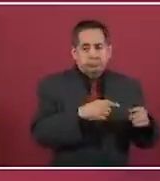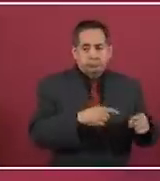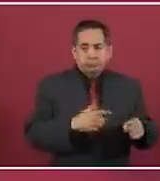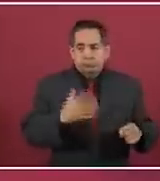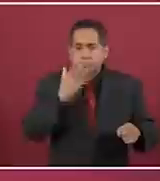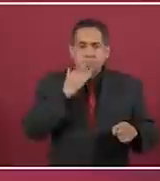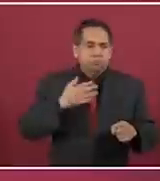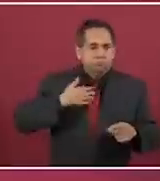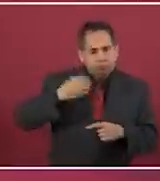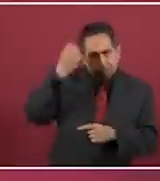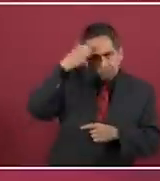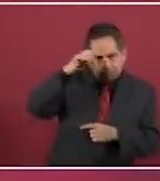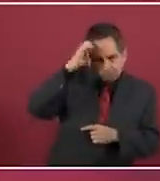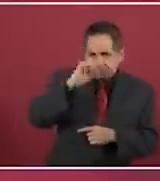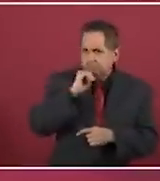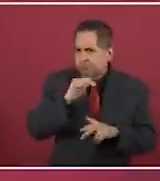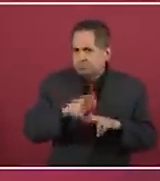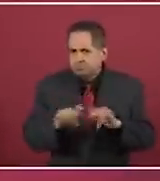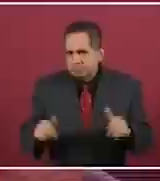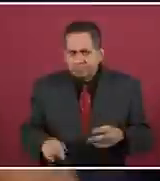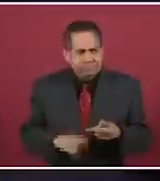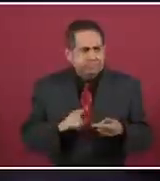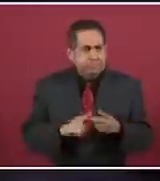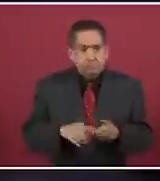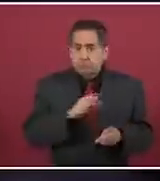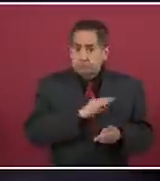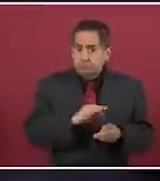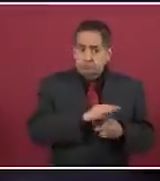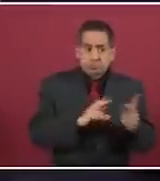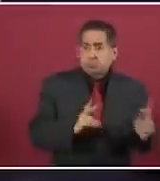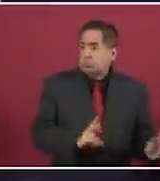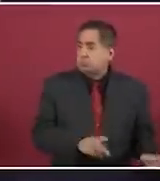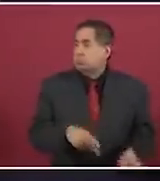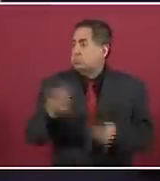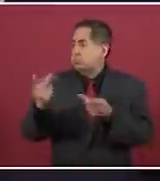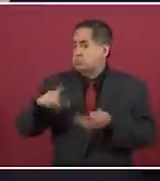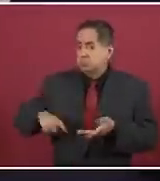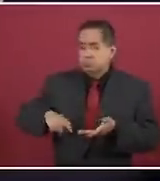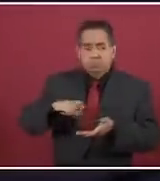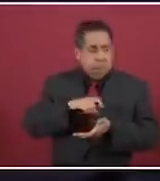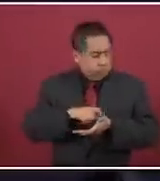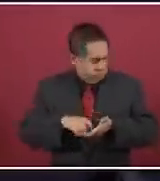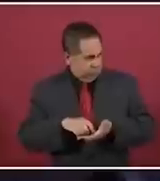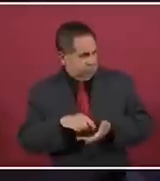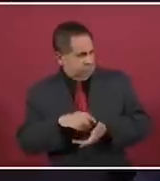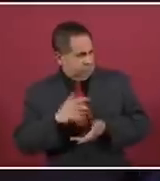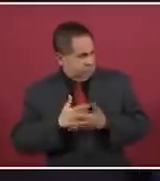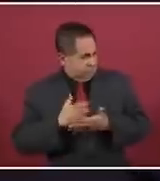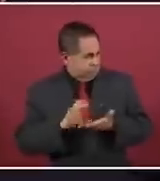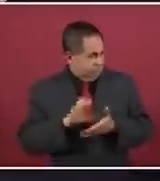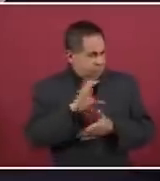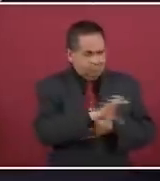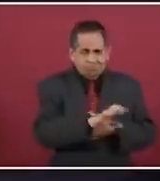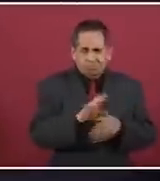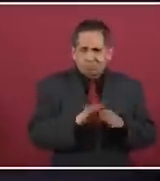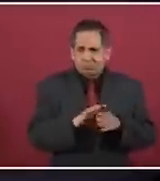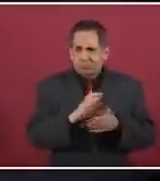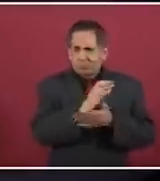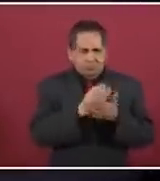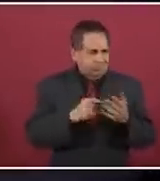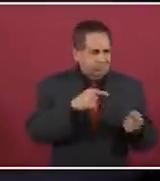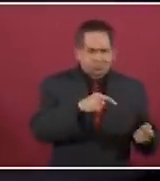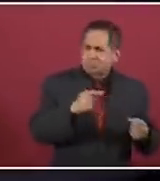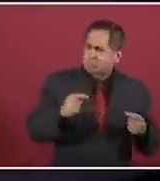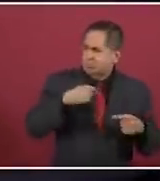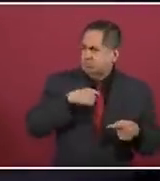ninguna experiencia y pueden venderle al gobierno hasta la contratación de